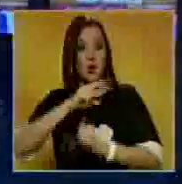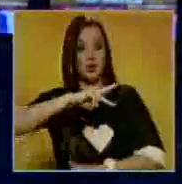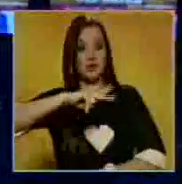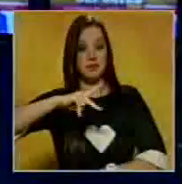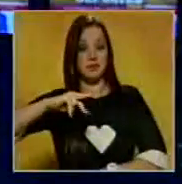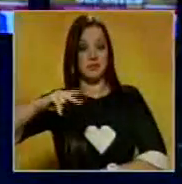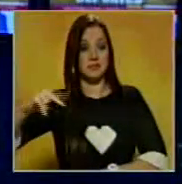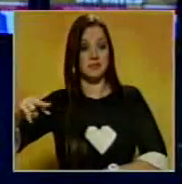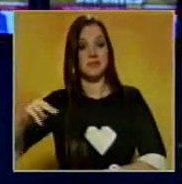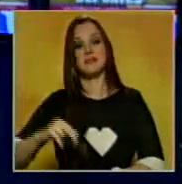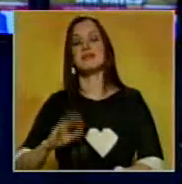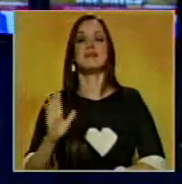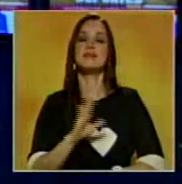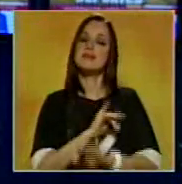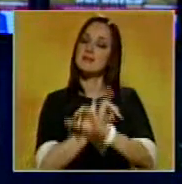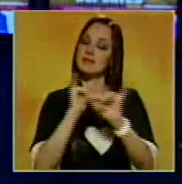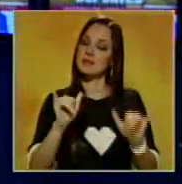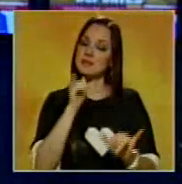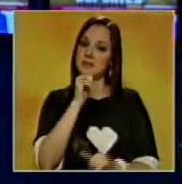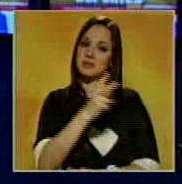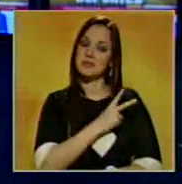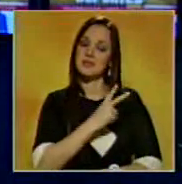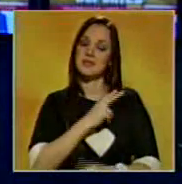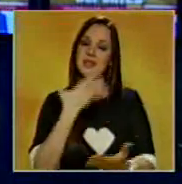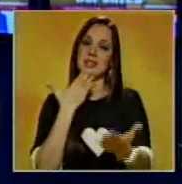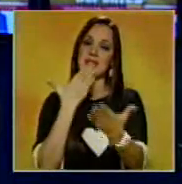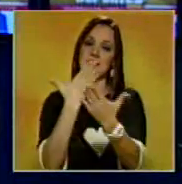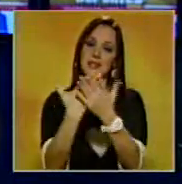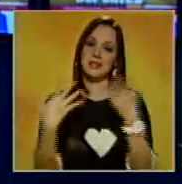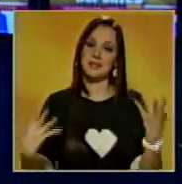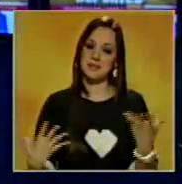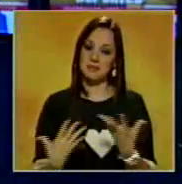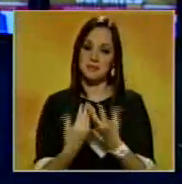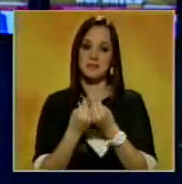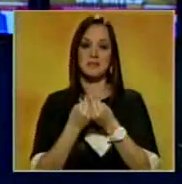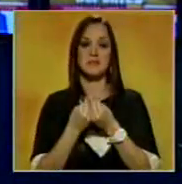natación. Bien, hasta aquí la información deportiva en Noticiero Venevisión. Gracias por su compañía.